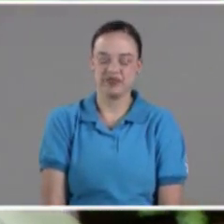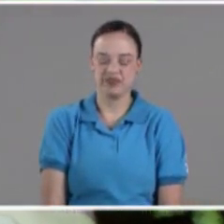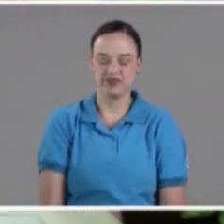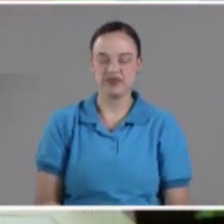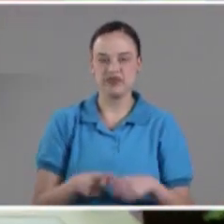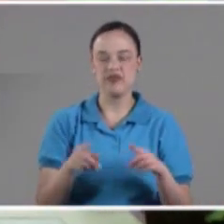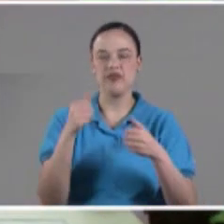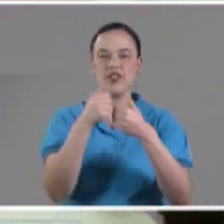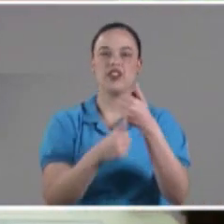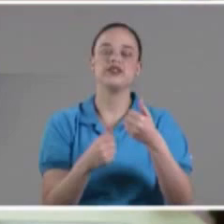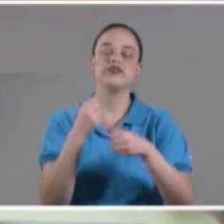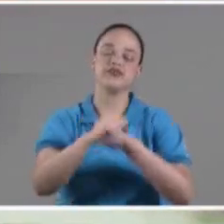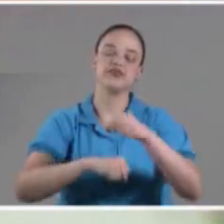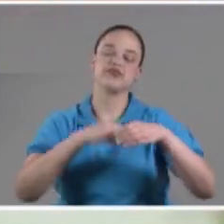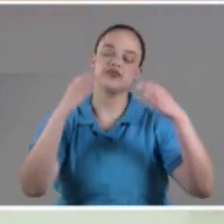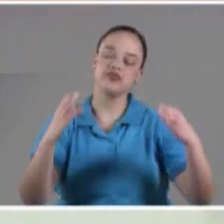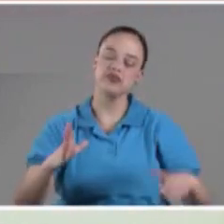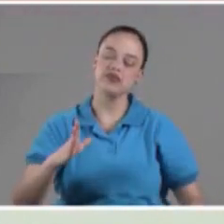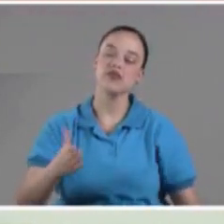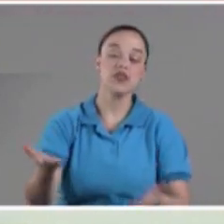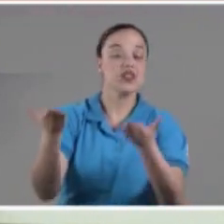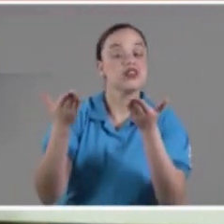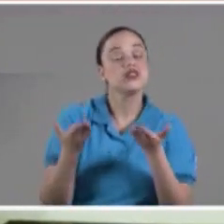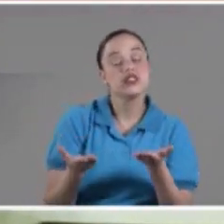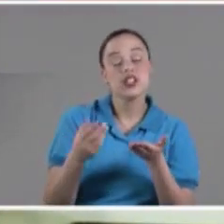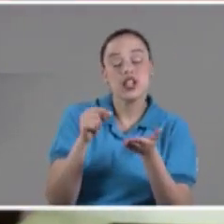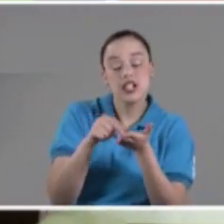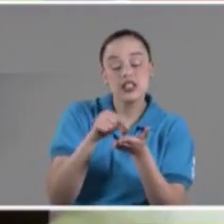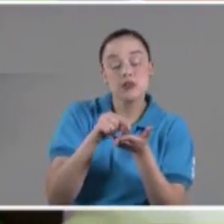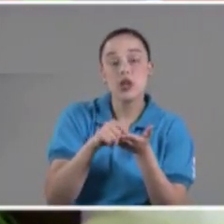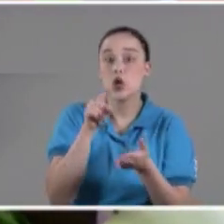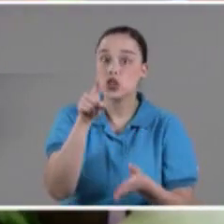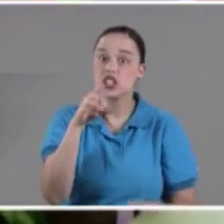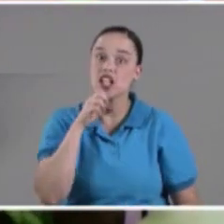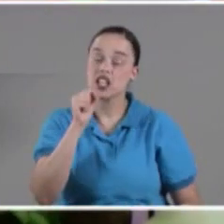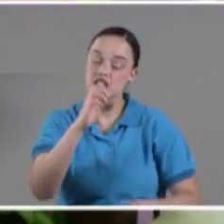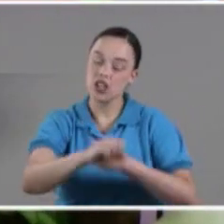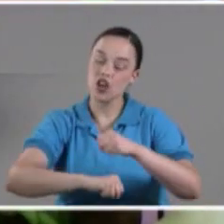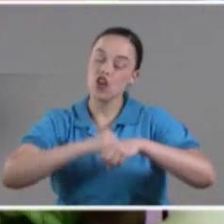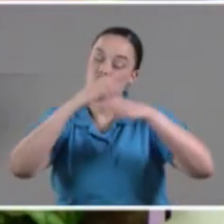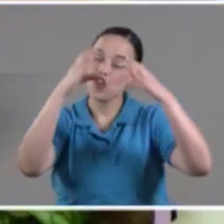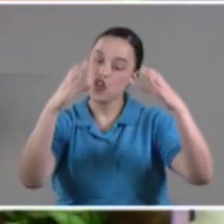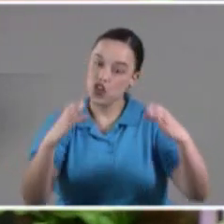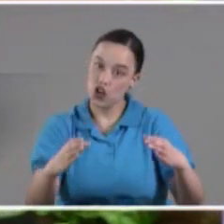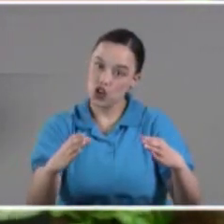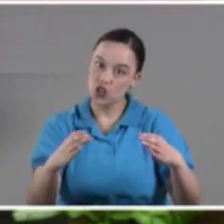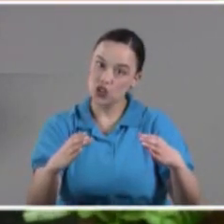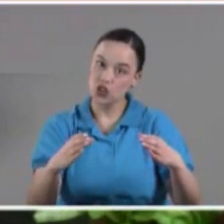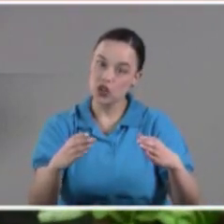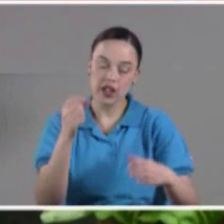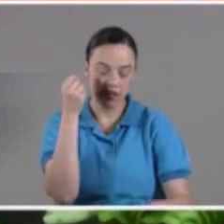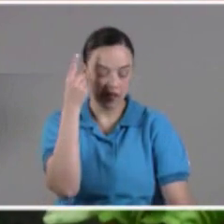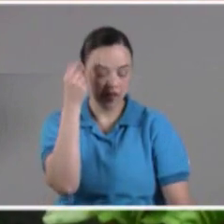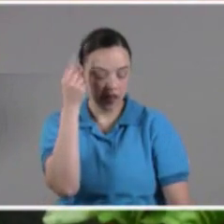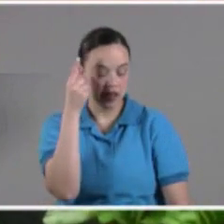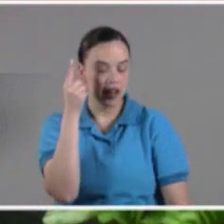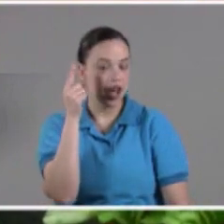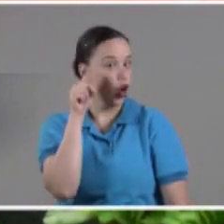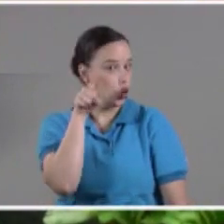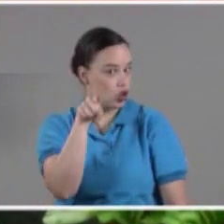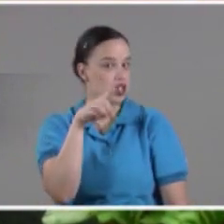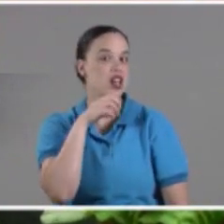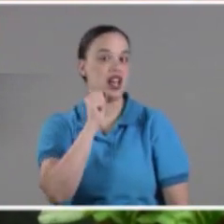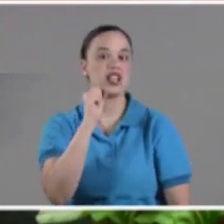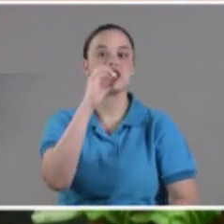pero cada bruto trae su semilla usted es fruto entiéndase bien que dije que usted